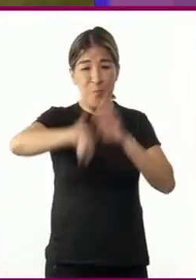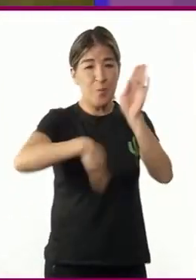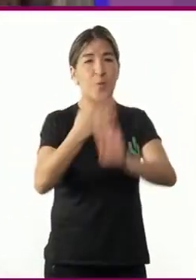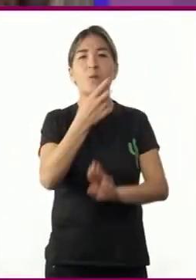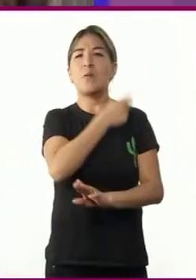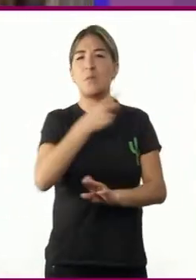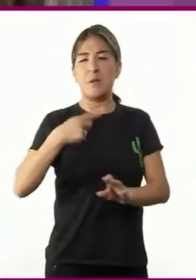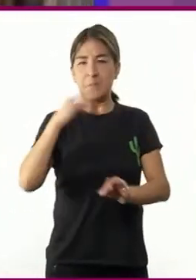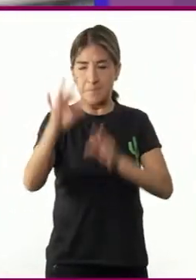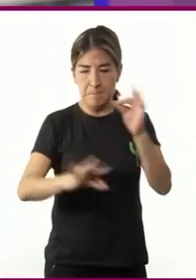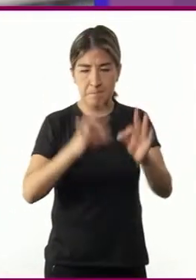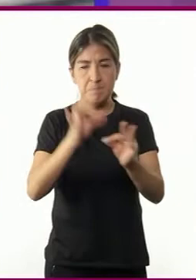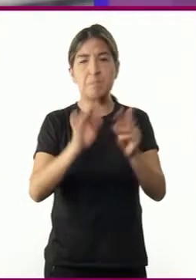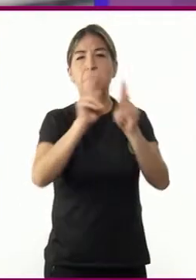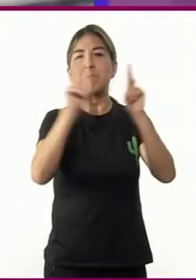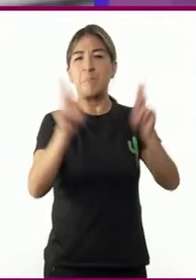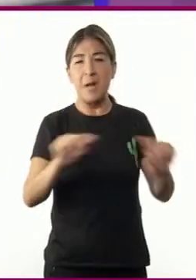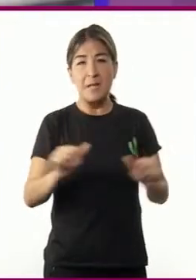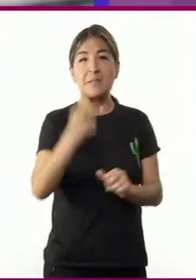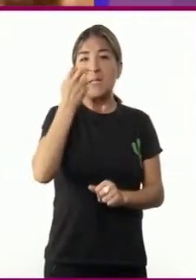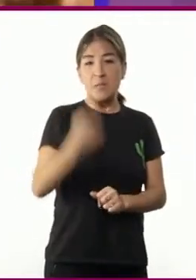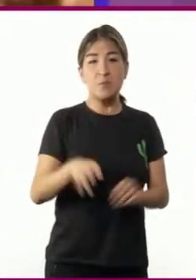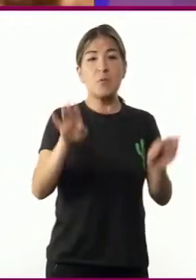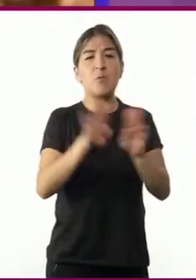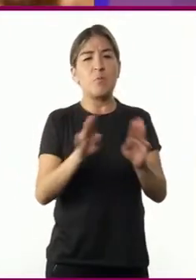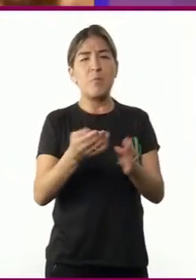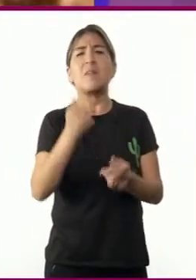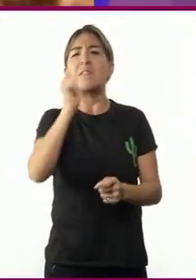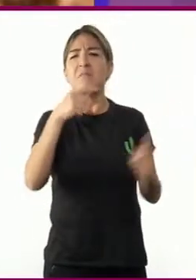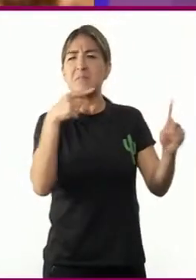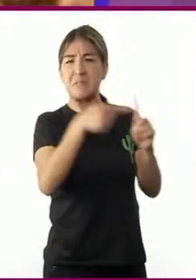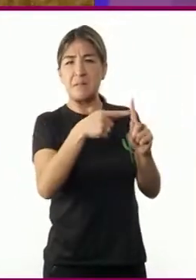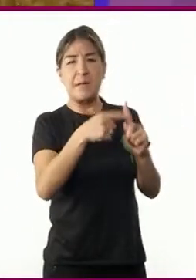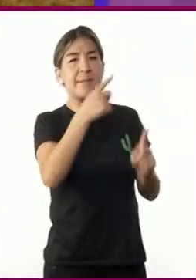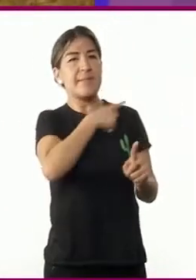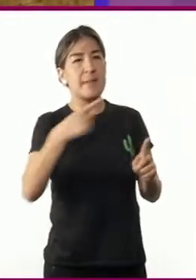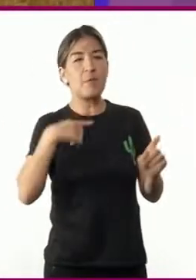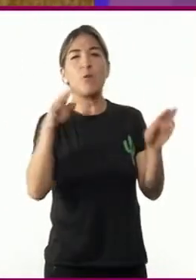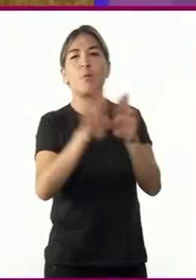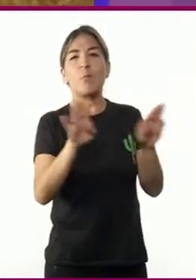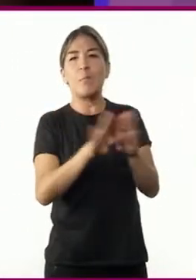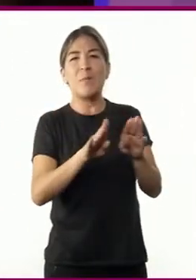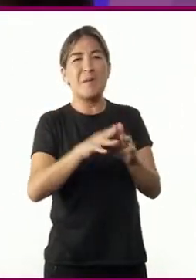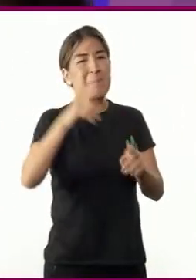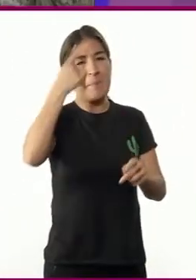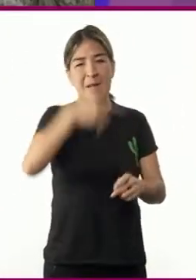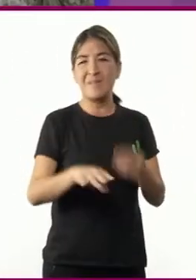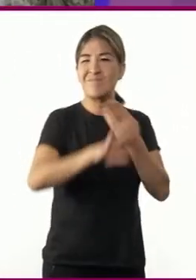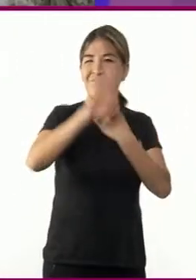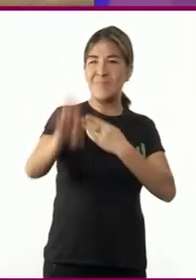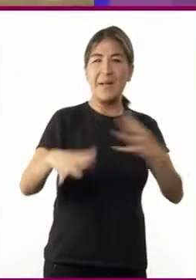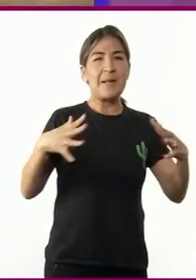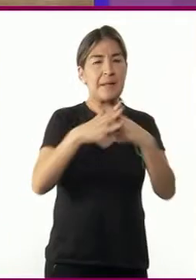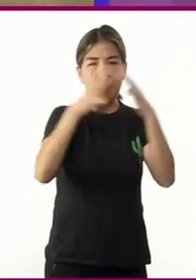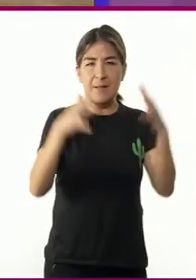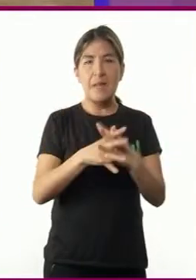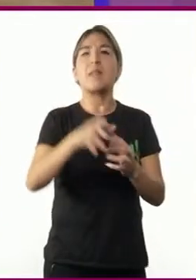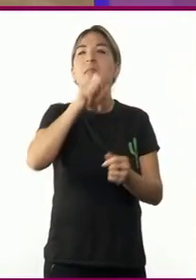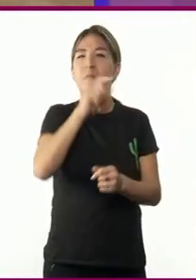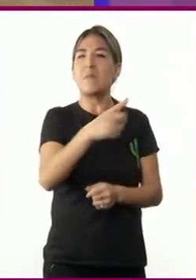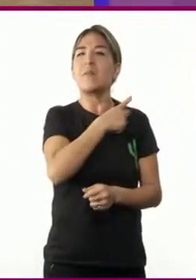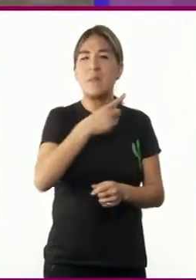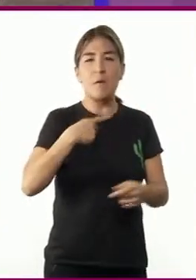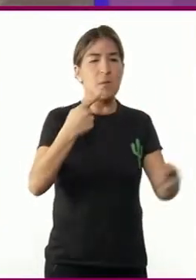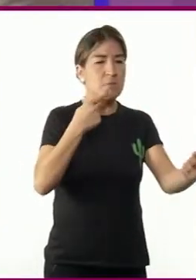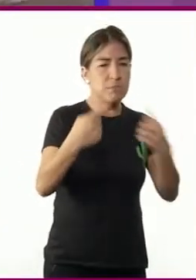a la paz, la cual no solo es entendida como una ausencia de guerra, sino como el vivir en democracia. La